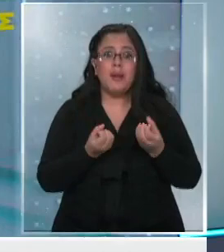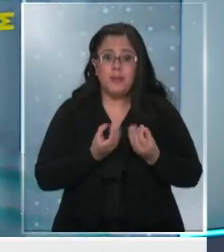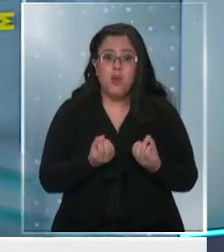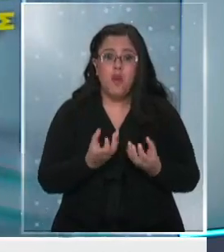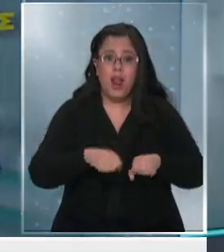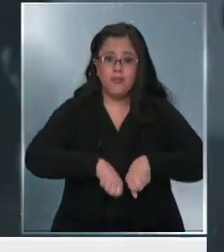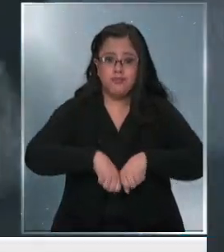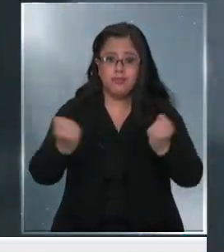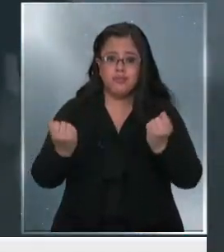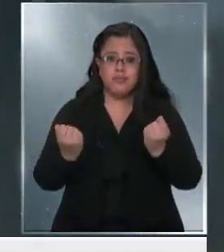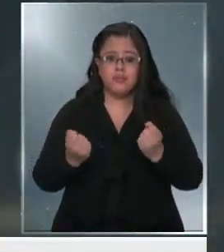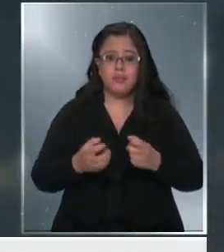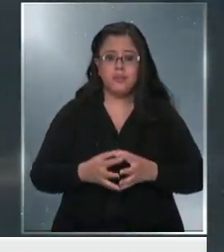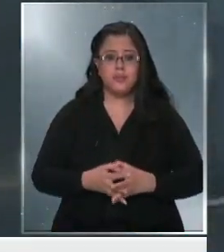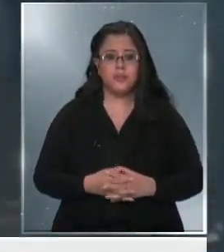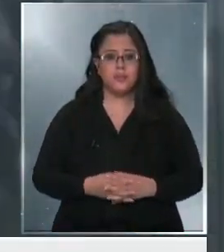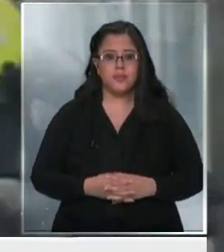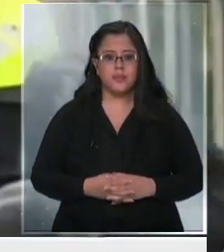desmanes.